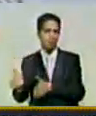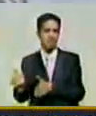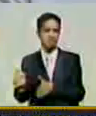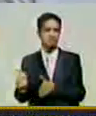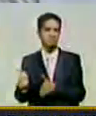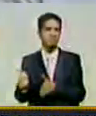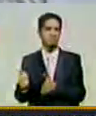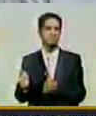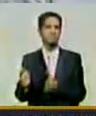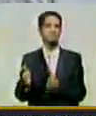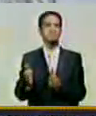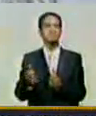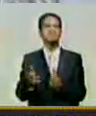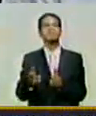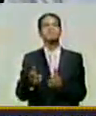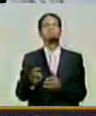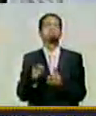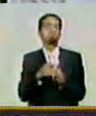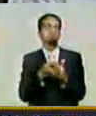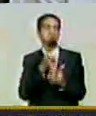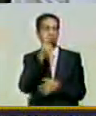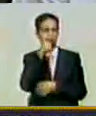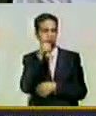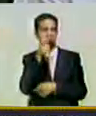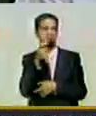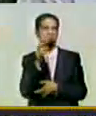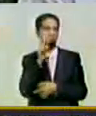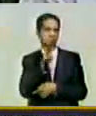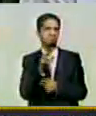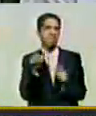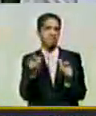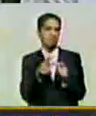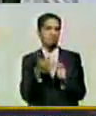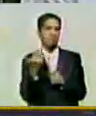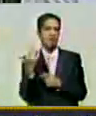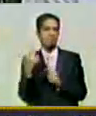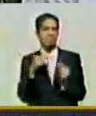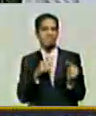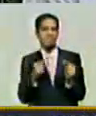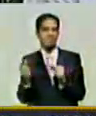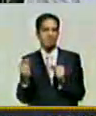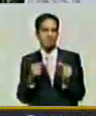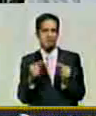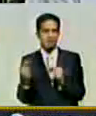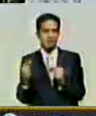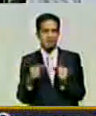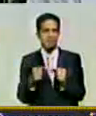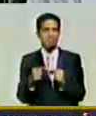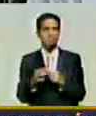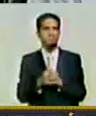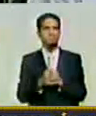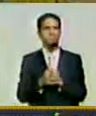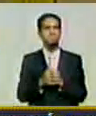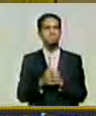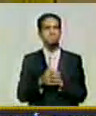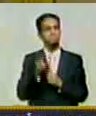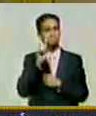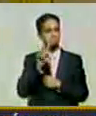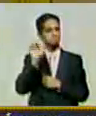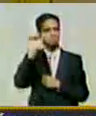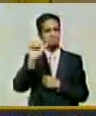reunión del Consejo Federal de Gobierno el pasado día lunes desde el Hotel Alba Caracas. Ahí está todo el desarrollo de esta